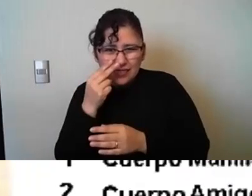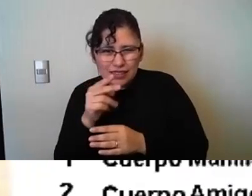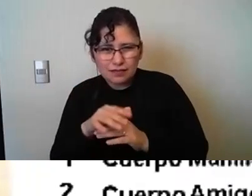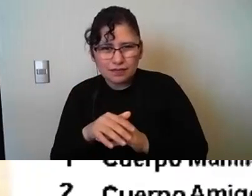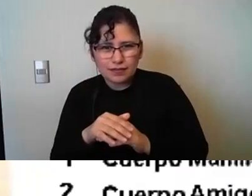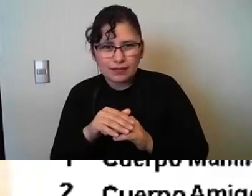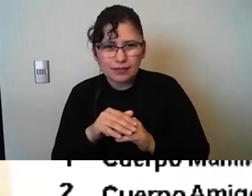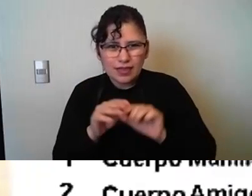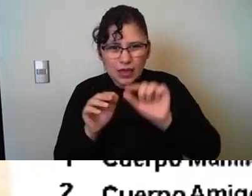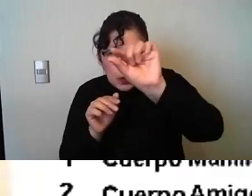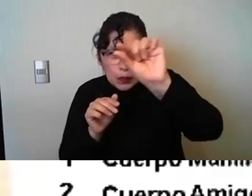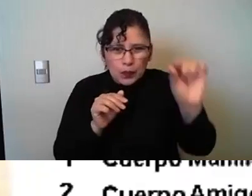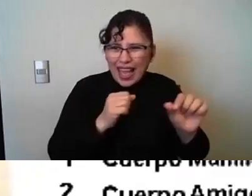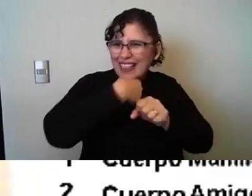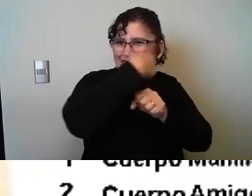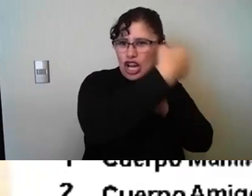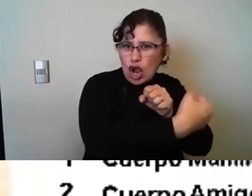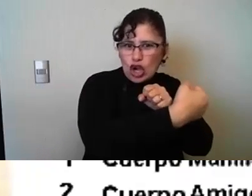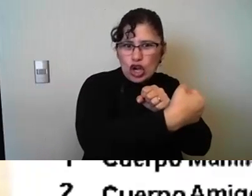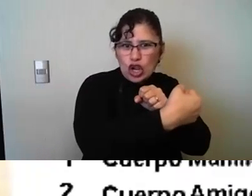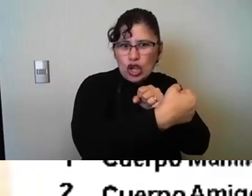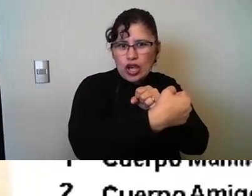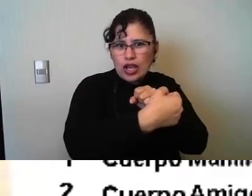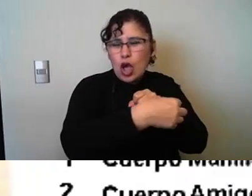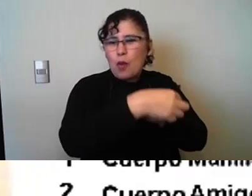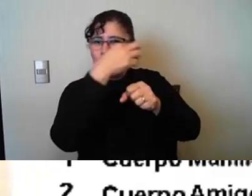detalle, tiene una porción anterior y esta porción posterior.